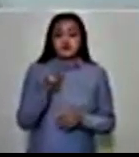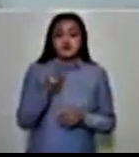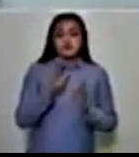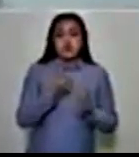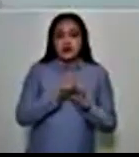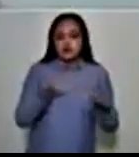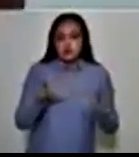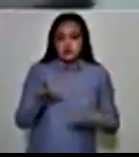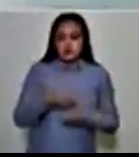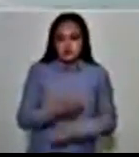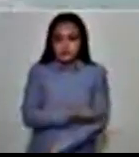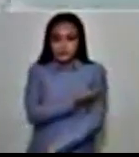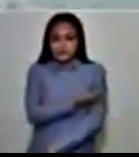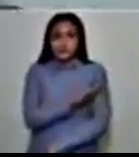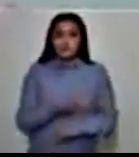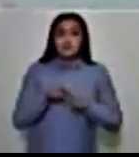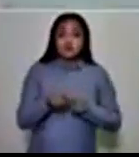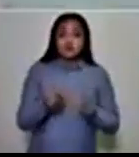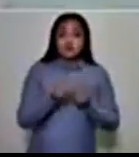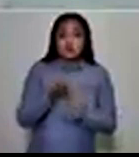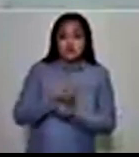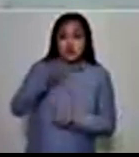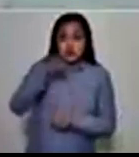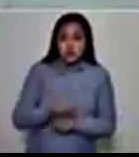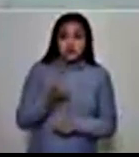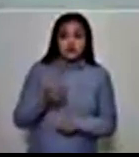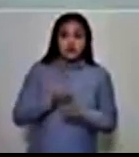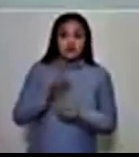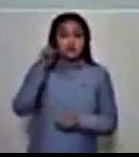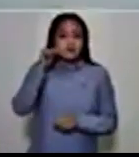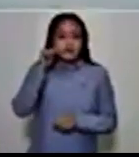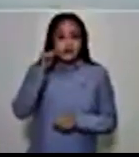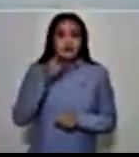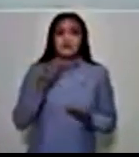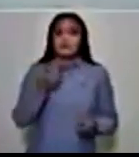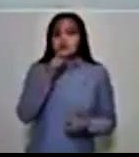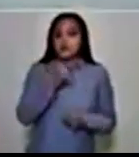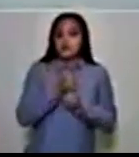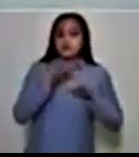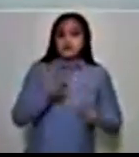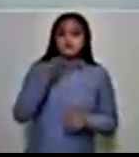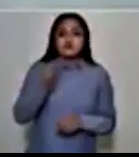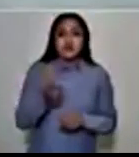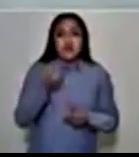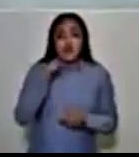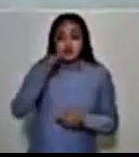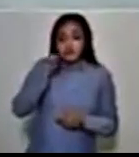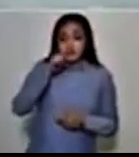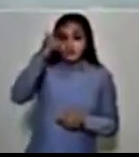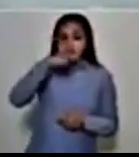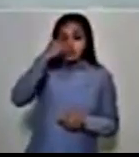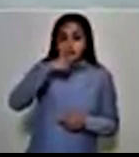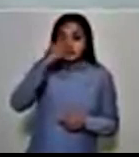76,392 vacunas. Continuará el día de hoy y el día de mañana. Y también informar que ayer por la